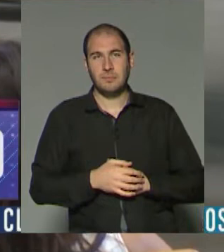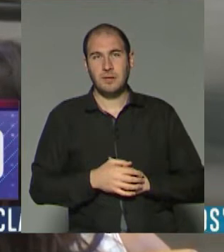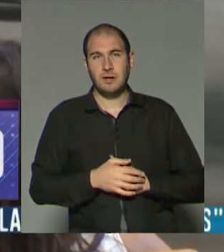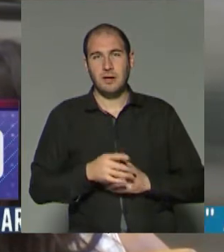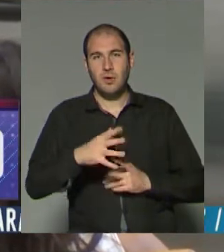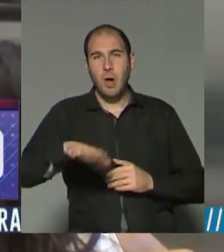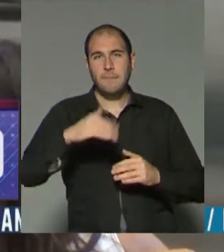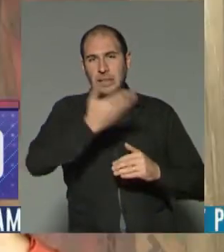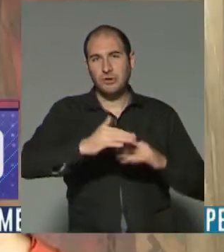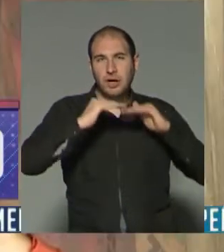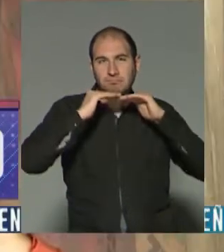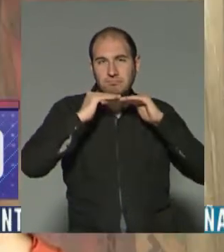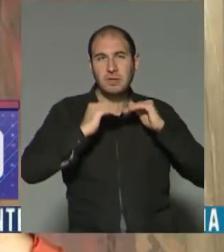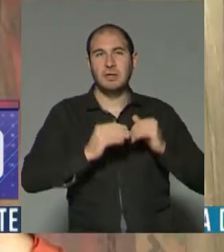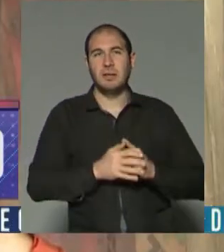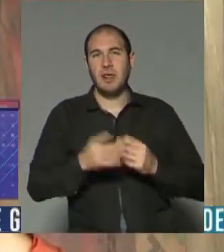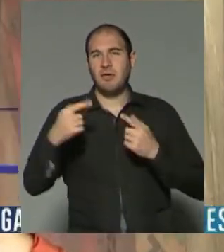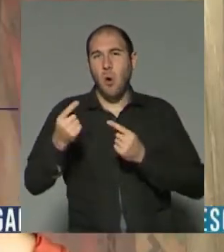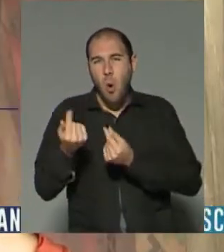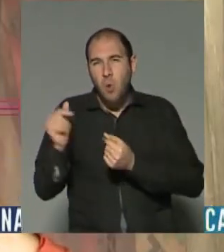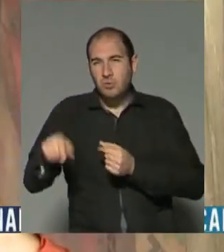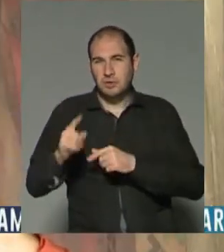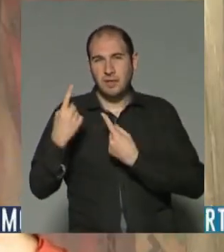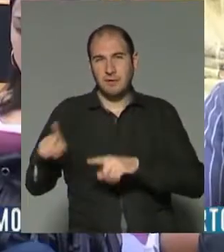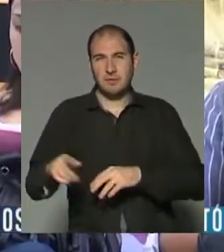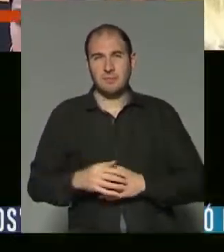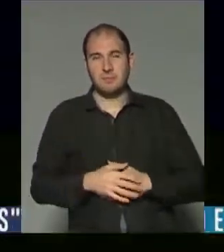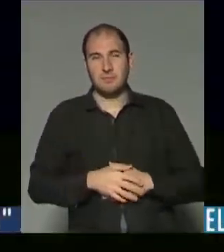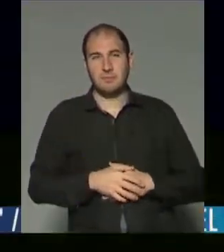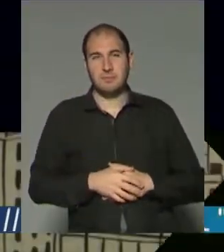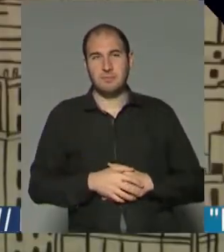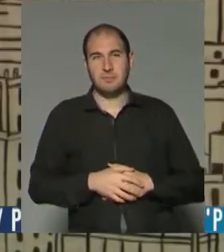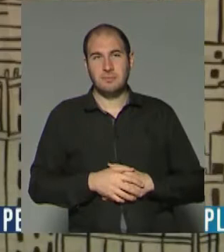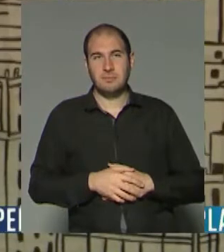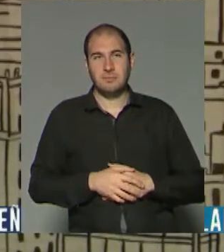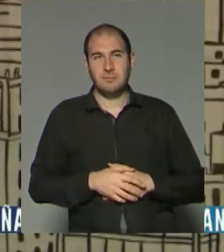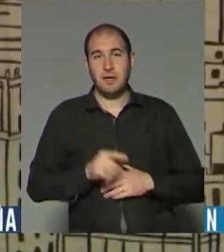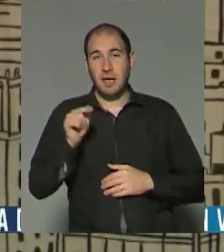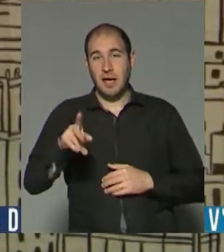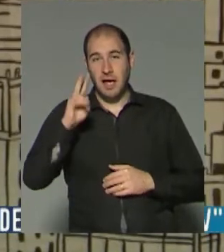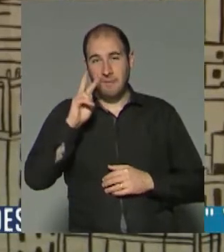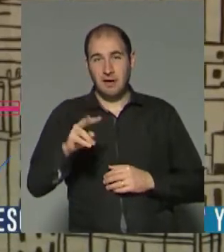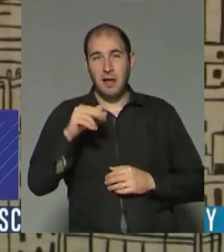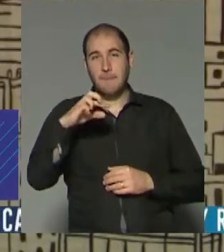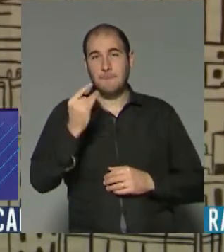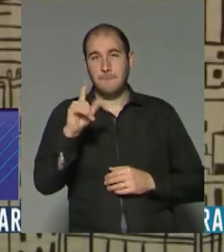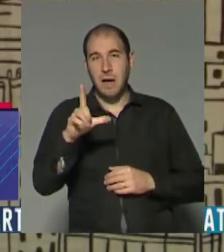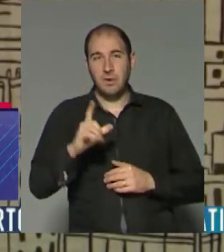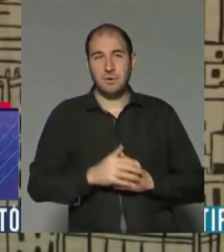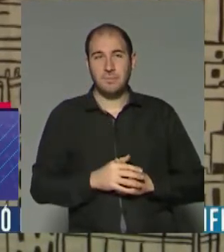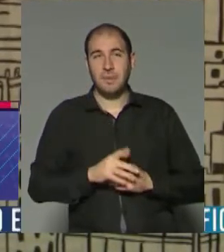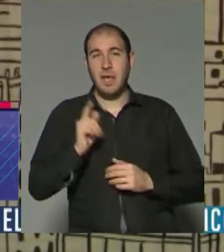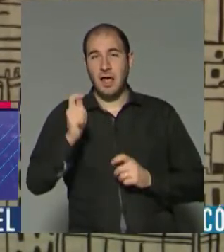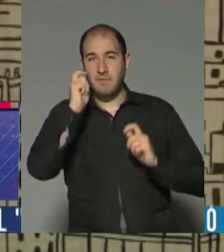en los públicos, más que en el uso en sí de las plataformas. Ahí escuchamos a Paul Capriotti, ¿sí?,